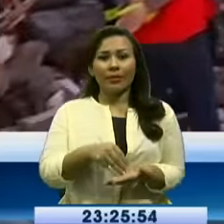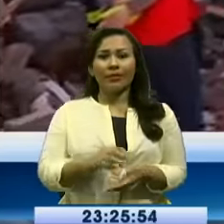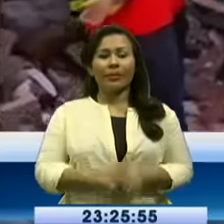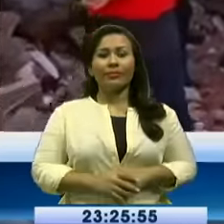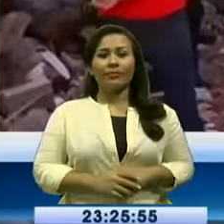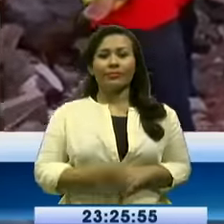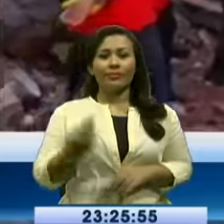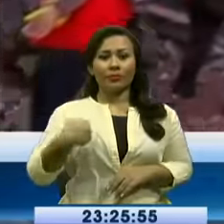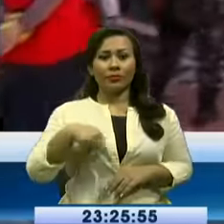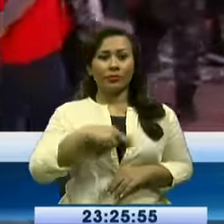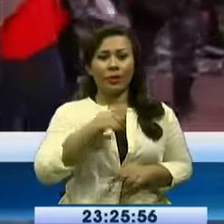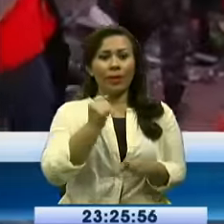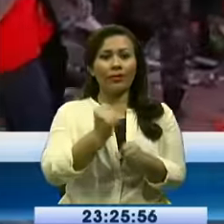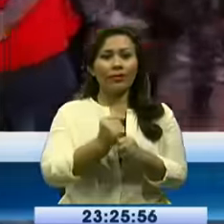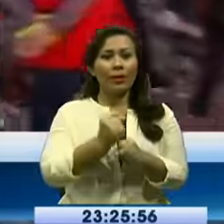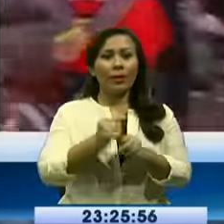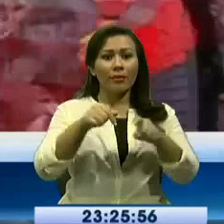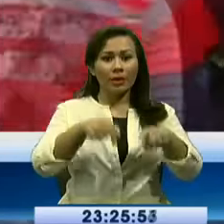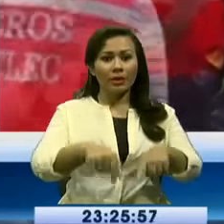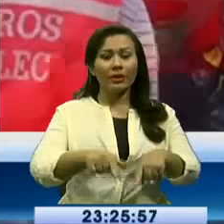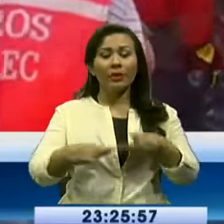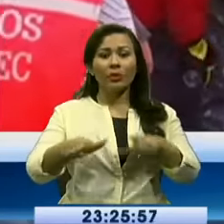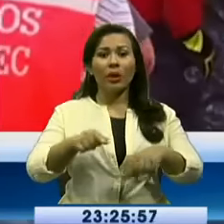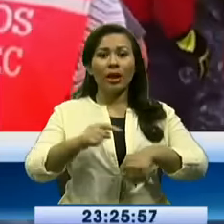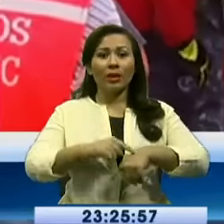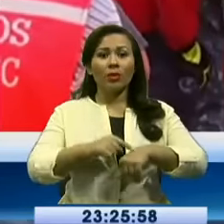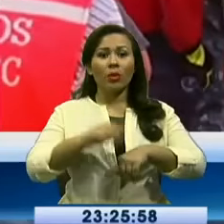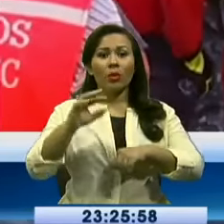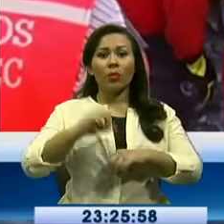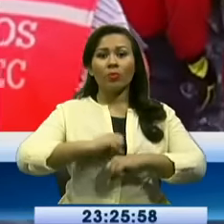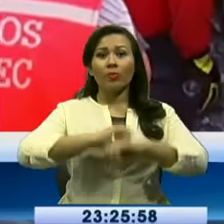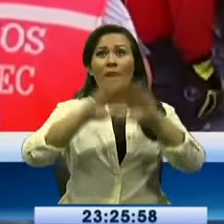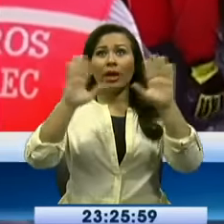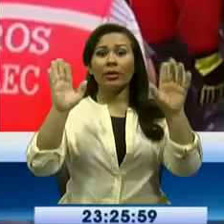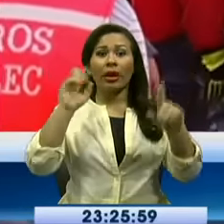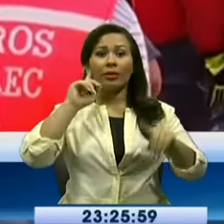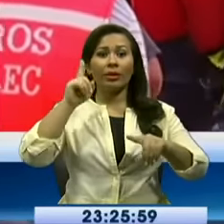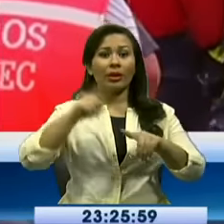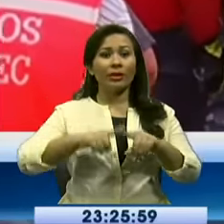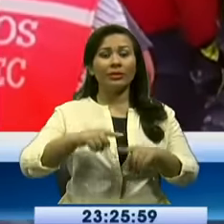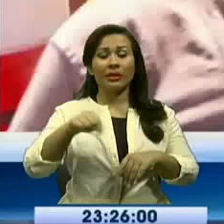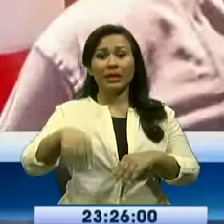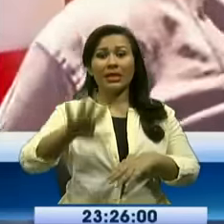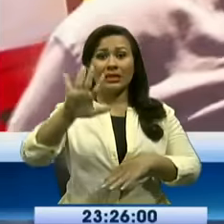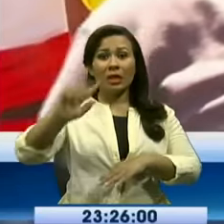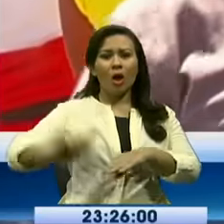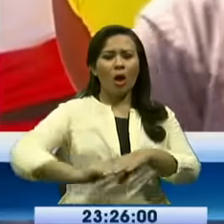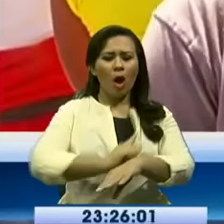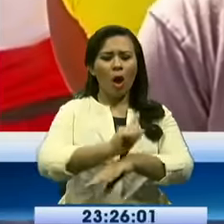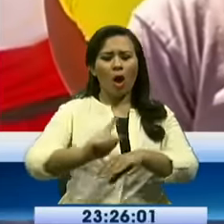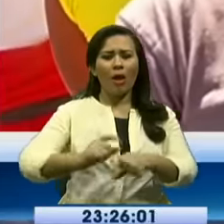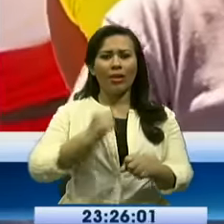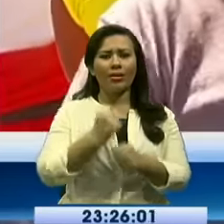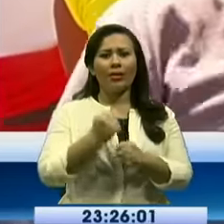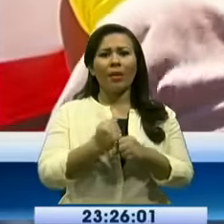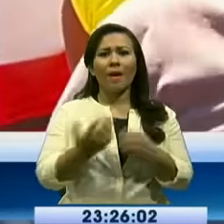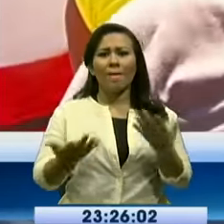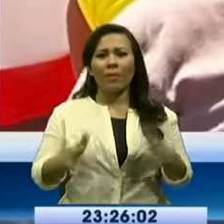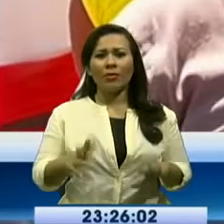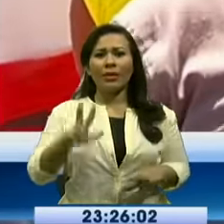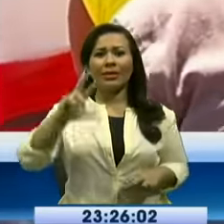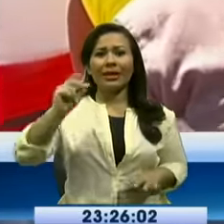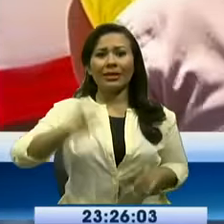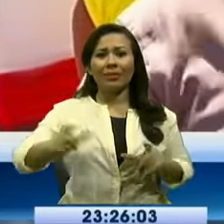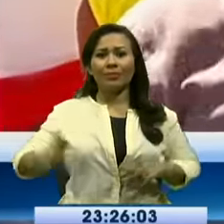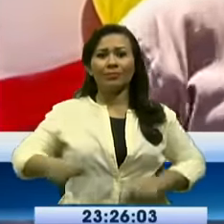trabajando desde la muy temprano de la mañana. Hemos tardado aproximadamente 5 horas. Más o menos en una cantidad de 30